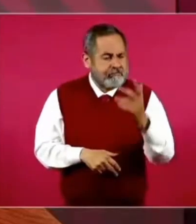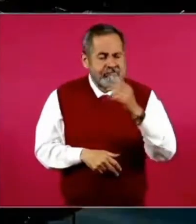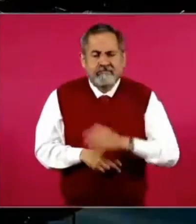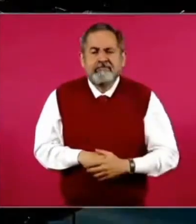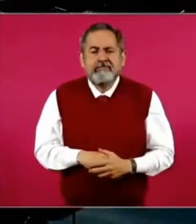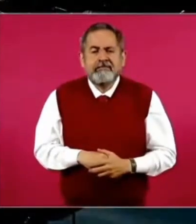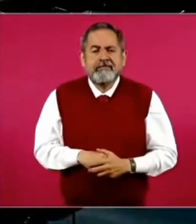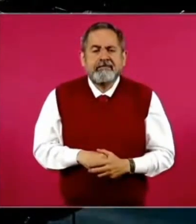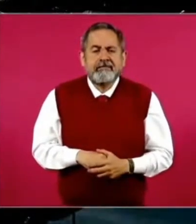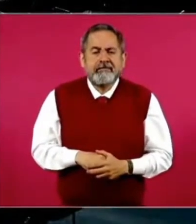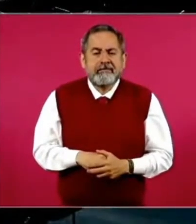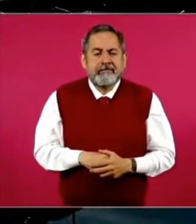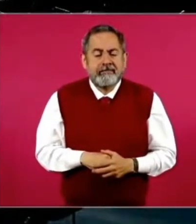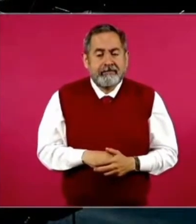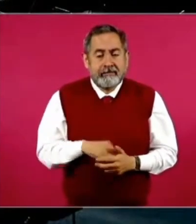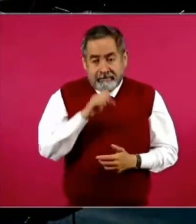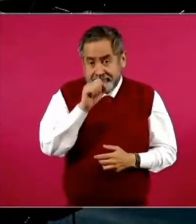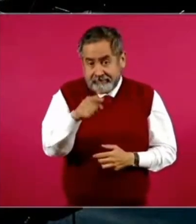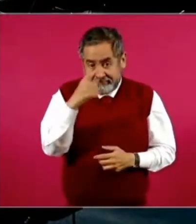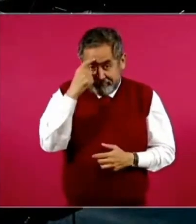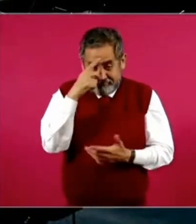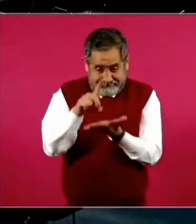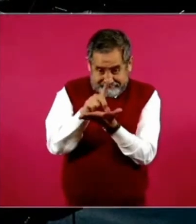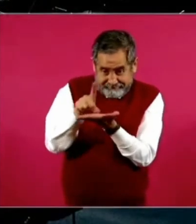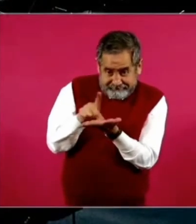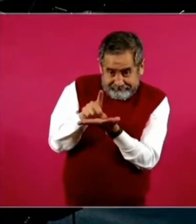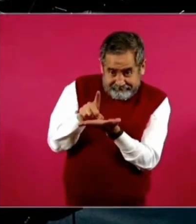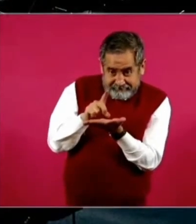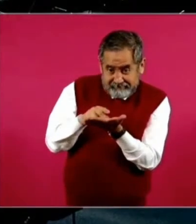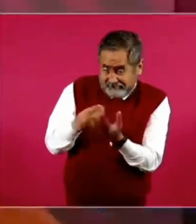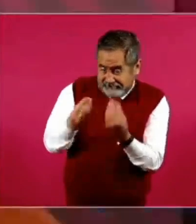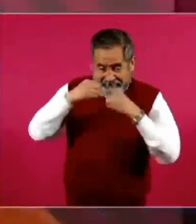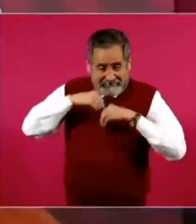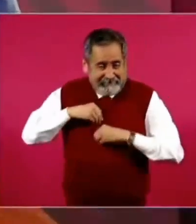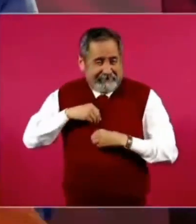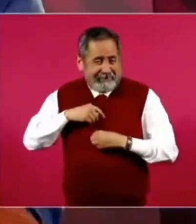porque también donde hay consumo